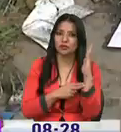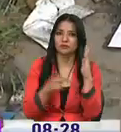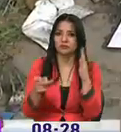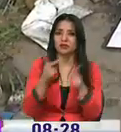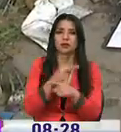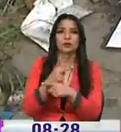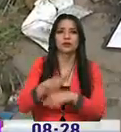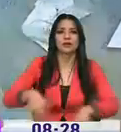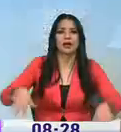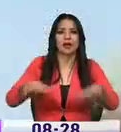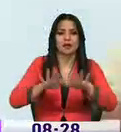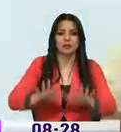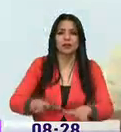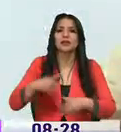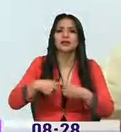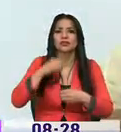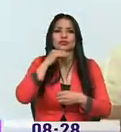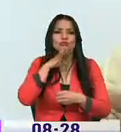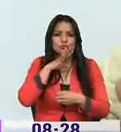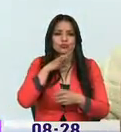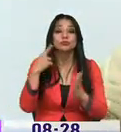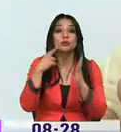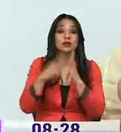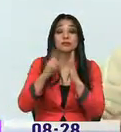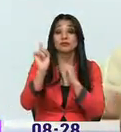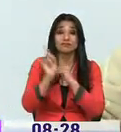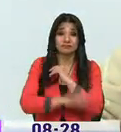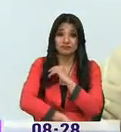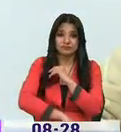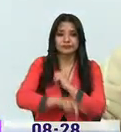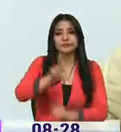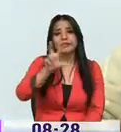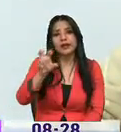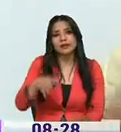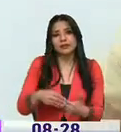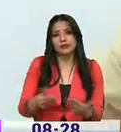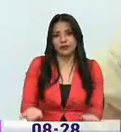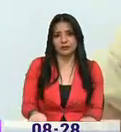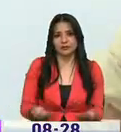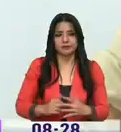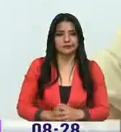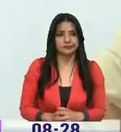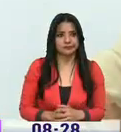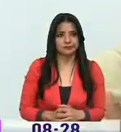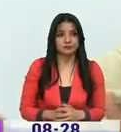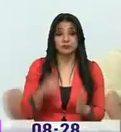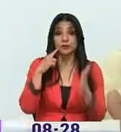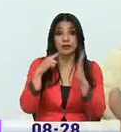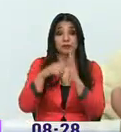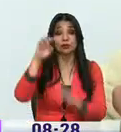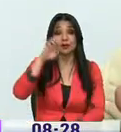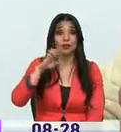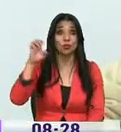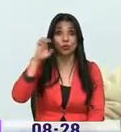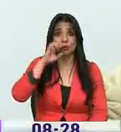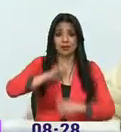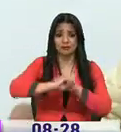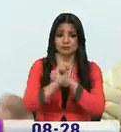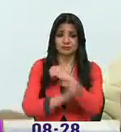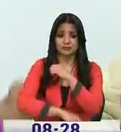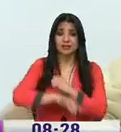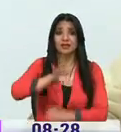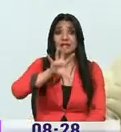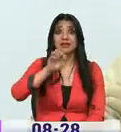contaminación de la ciudad. En el caso de que lleguen a sancionar, la sanción va a ser de $30. Las sanciones en Europa pueden llegar a 500